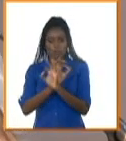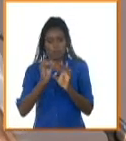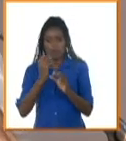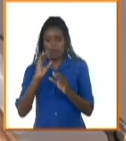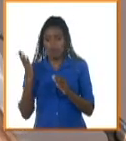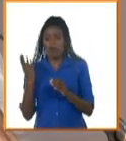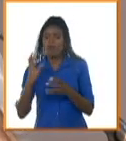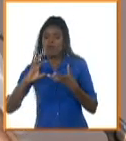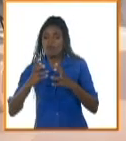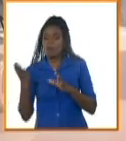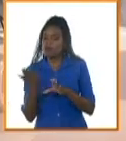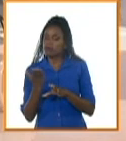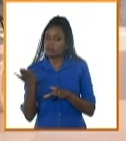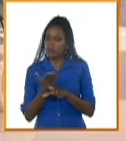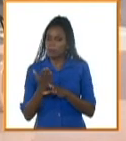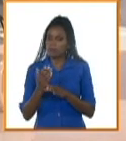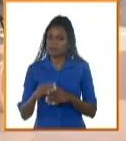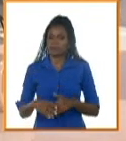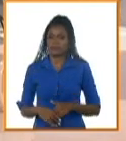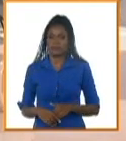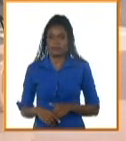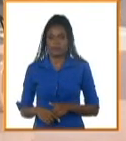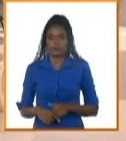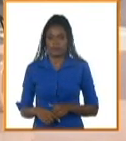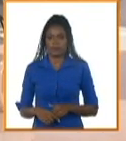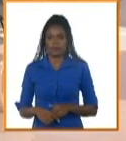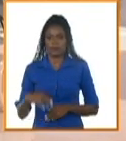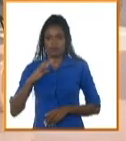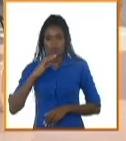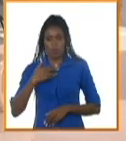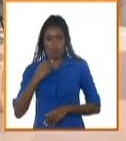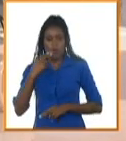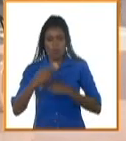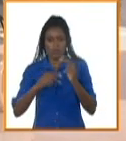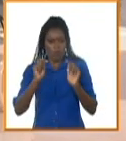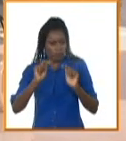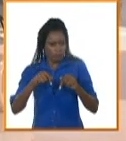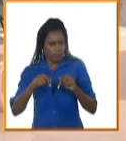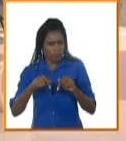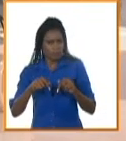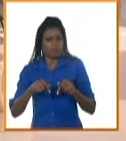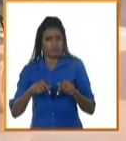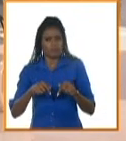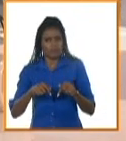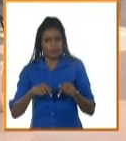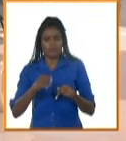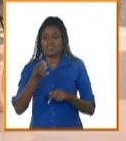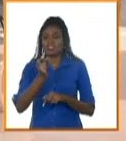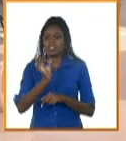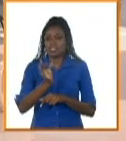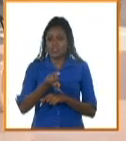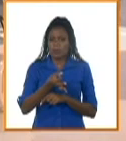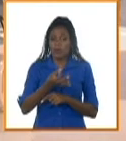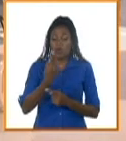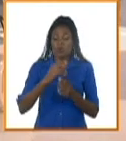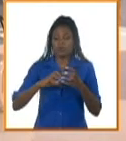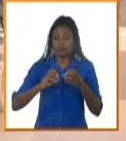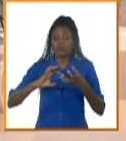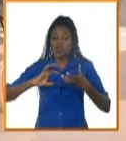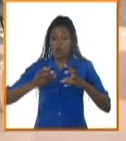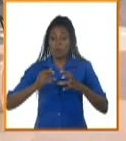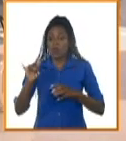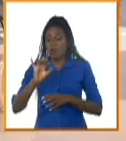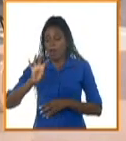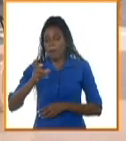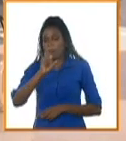cómo cómo hacerlo en en esta circunstancias pero también que son complejas para para el banco porque